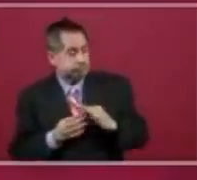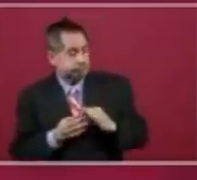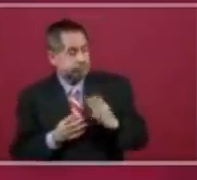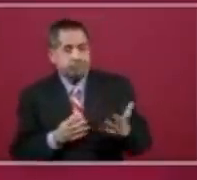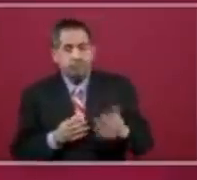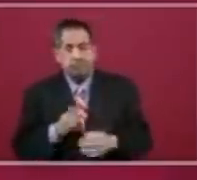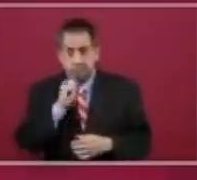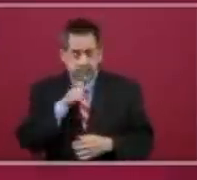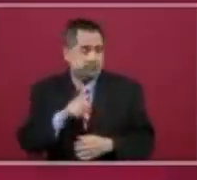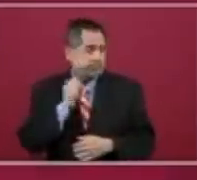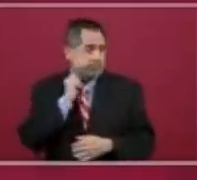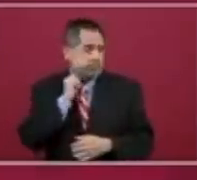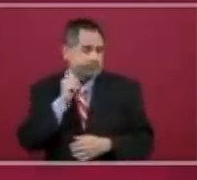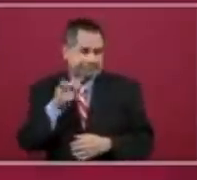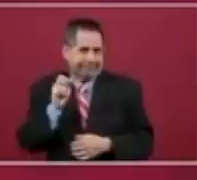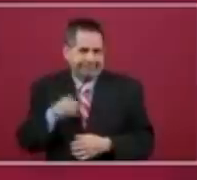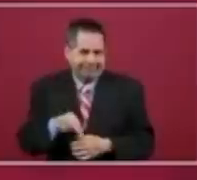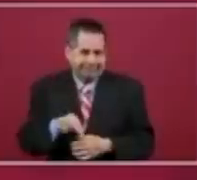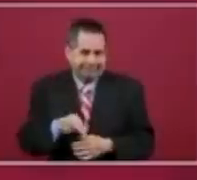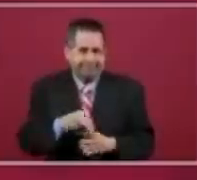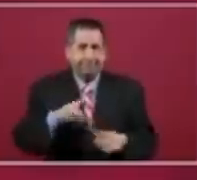senadores del PAN, ¿sí?